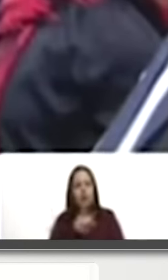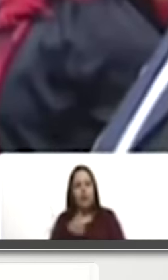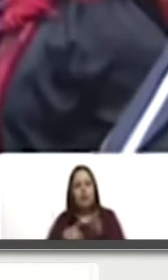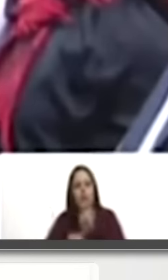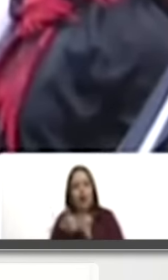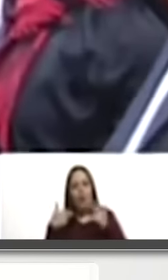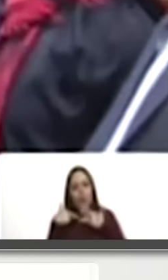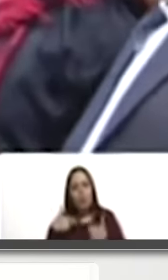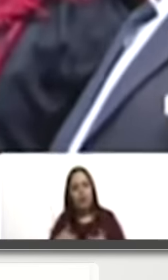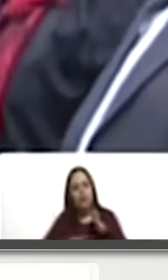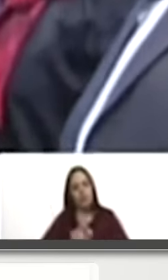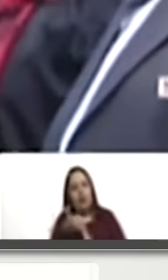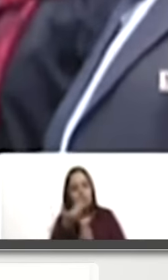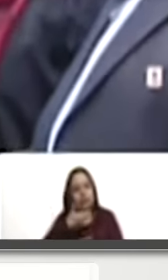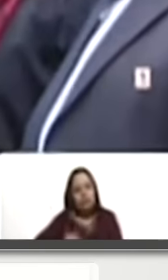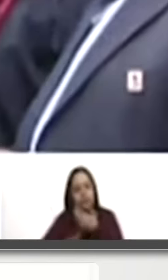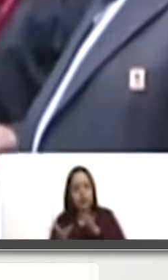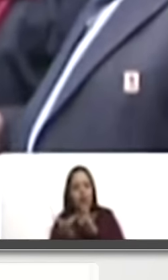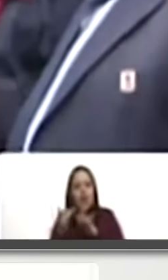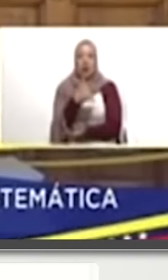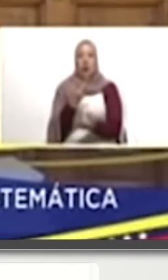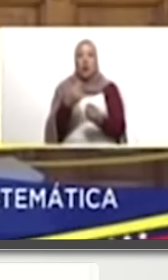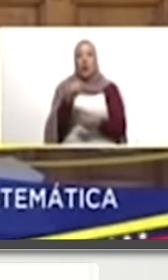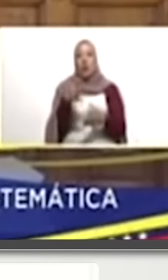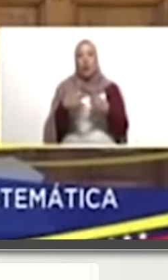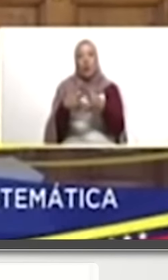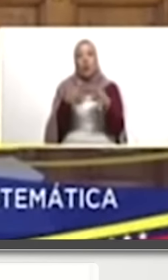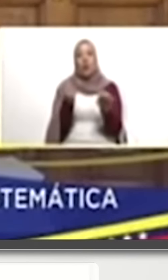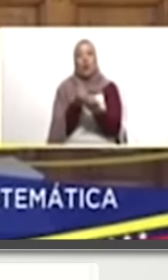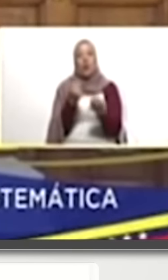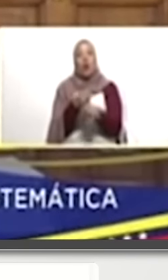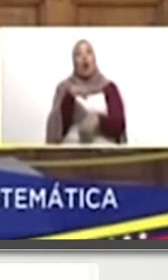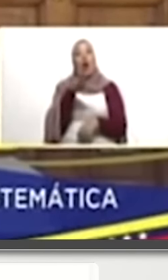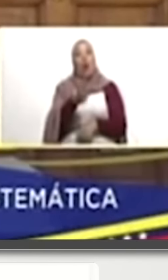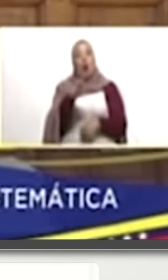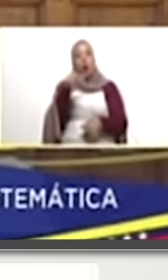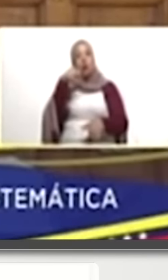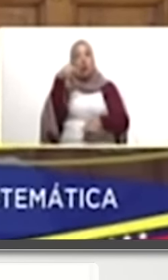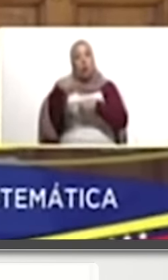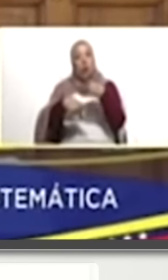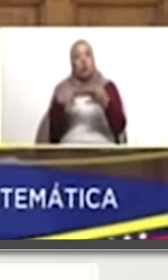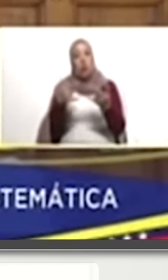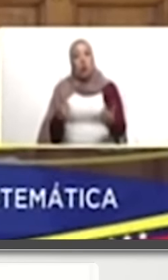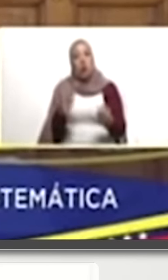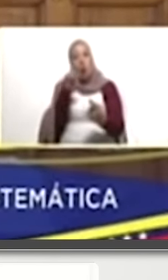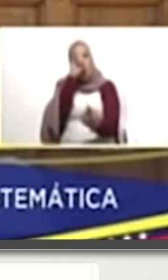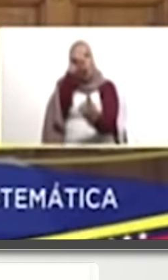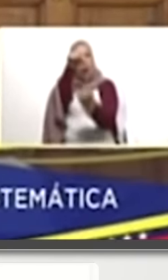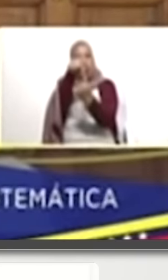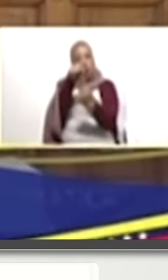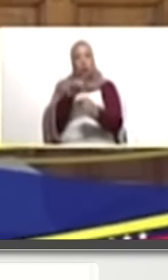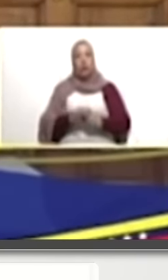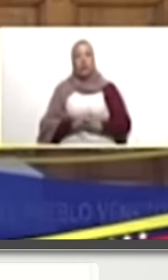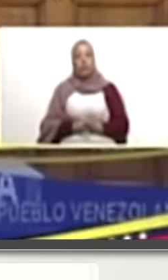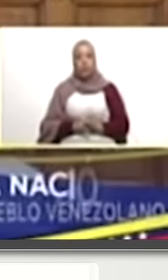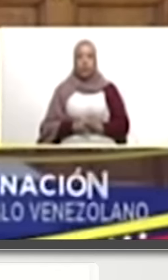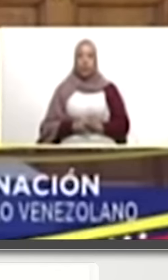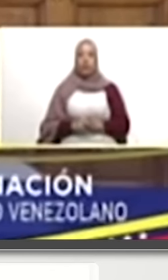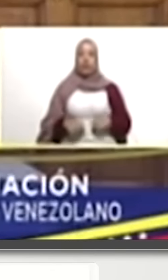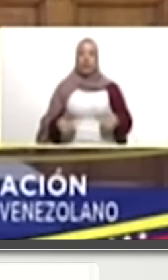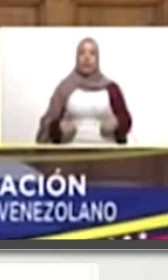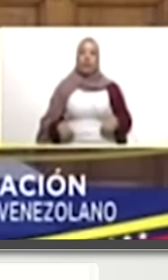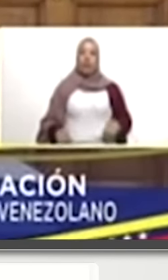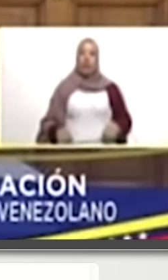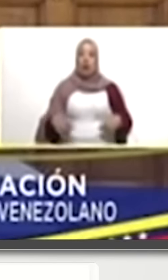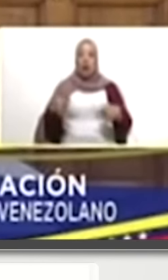del chavismo que que ya le están diciendo a Nicolás Maduro Ya basta es necesario que el país vuelva a su